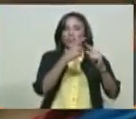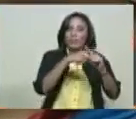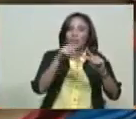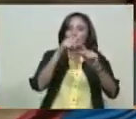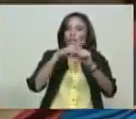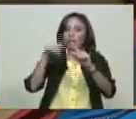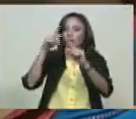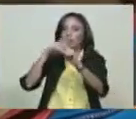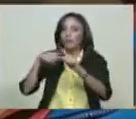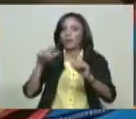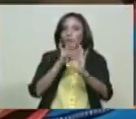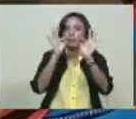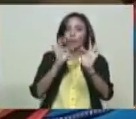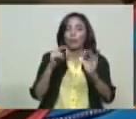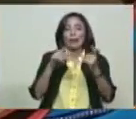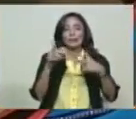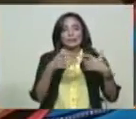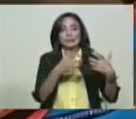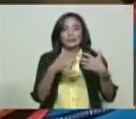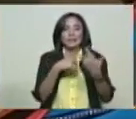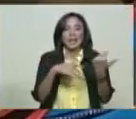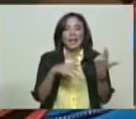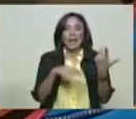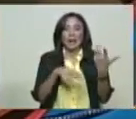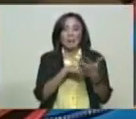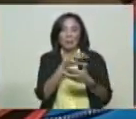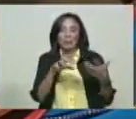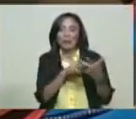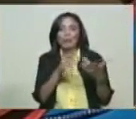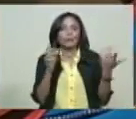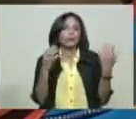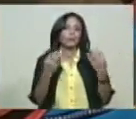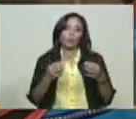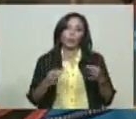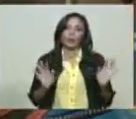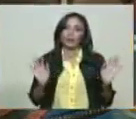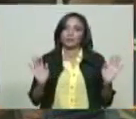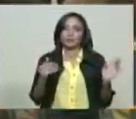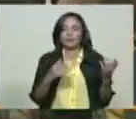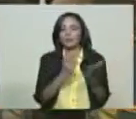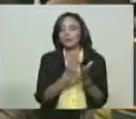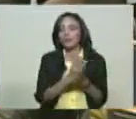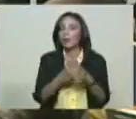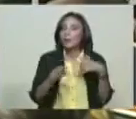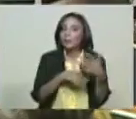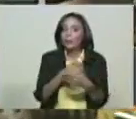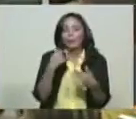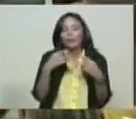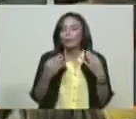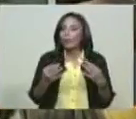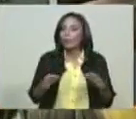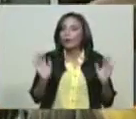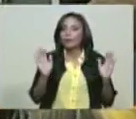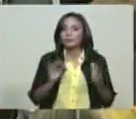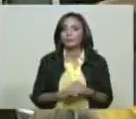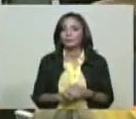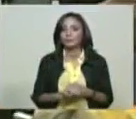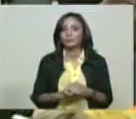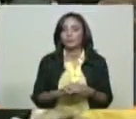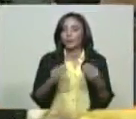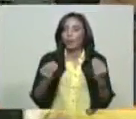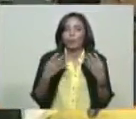a veces hay peleas normales naturales que nadie se alarme si nos tuviéramos sangre las